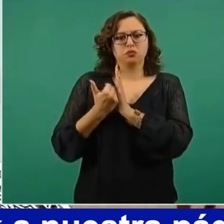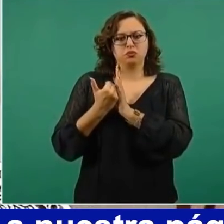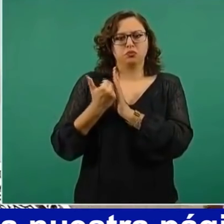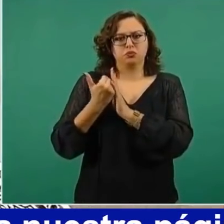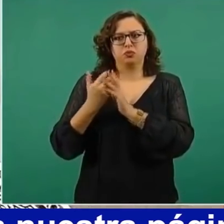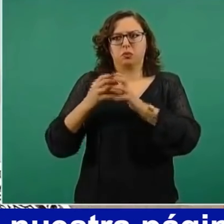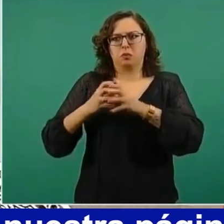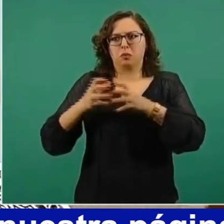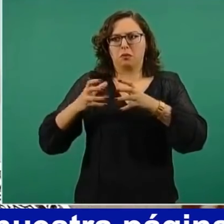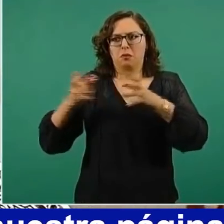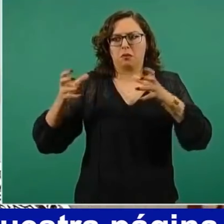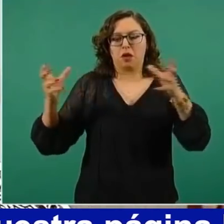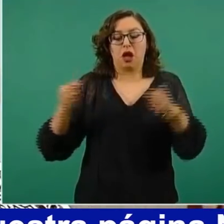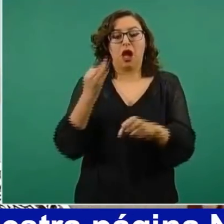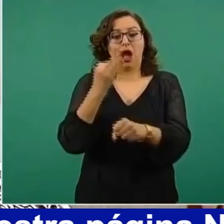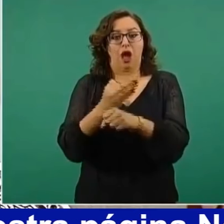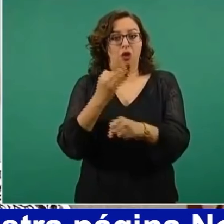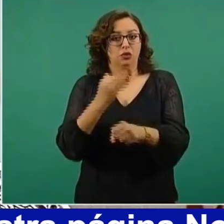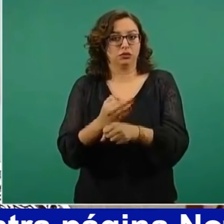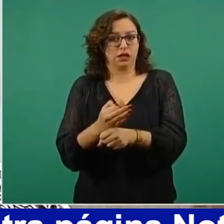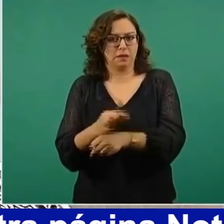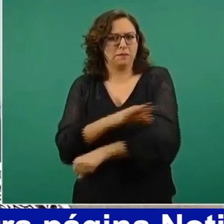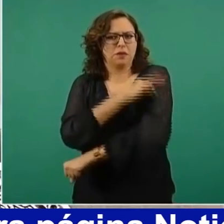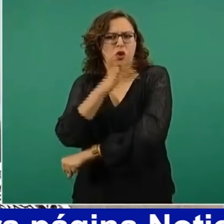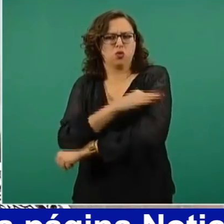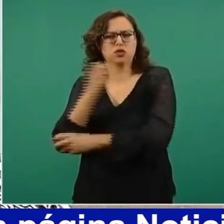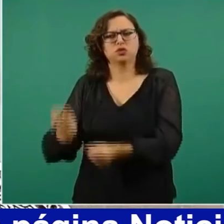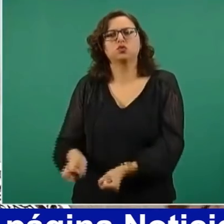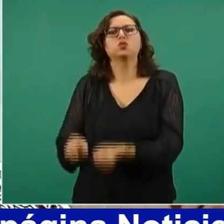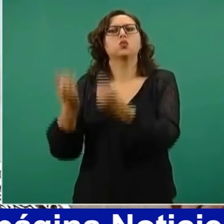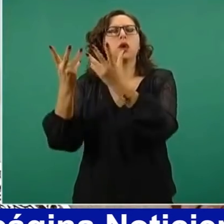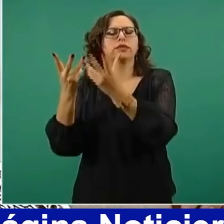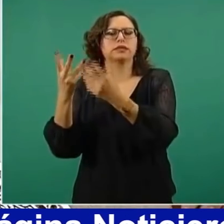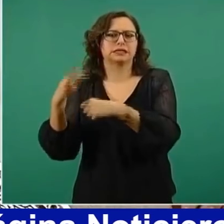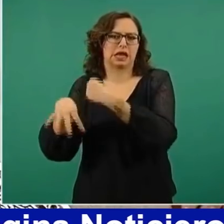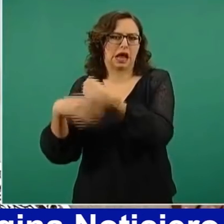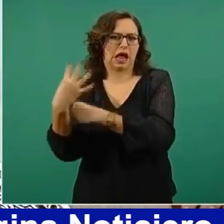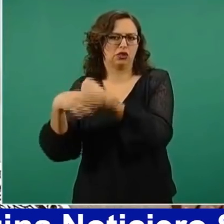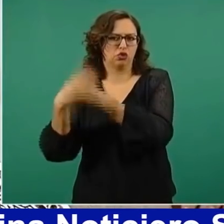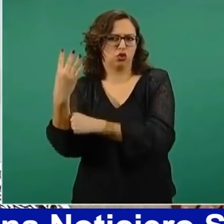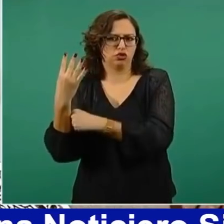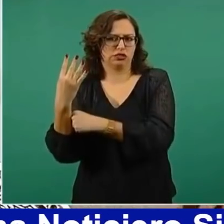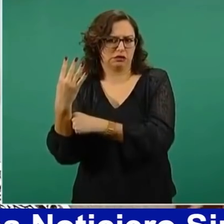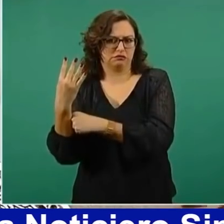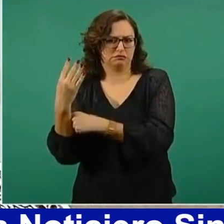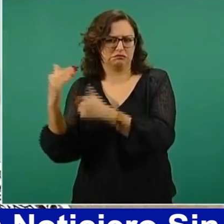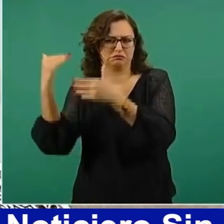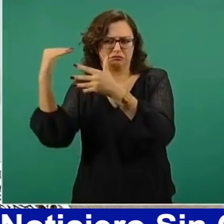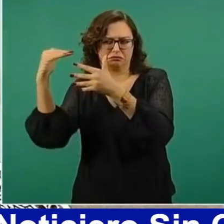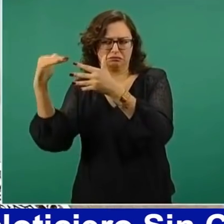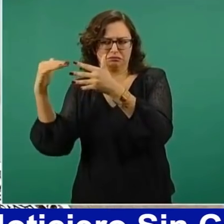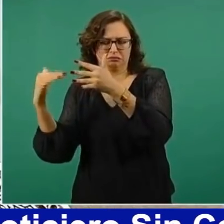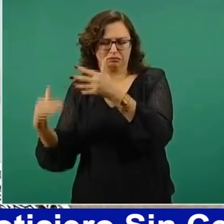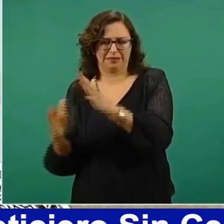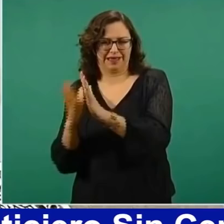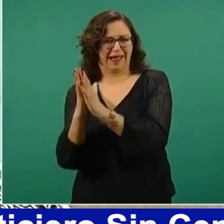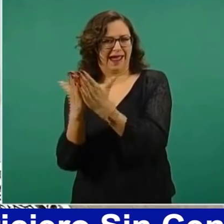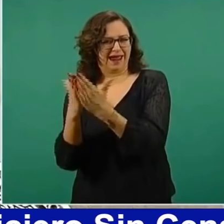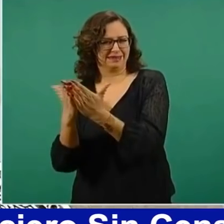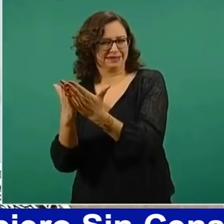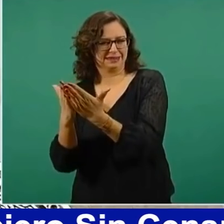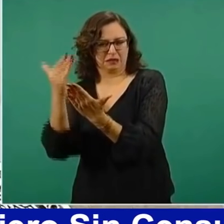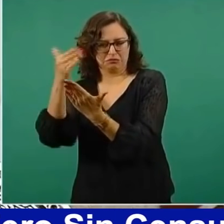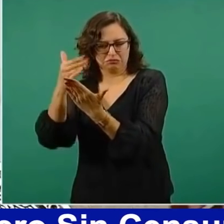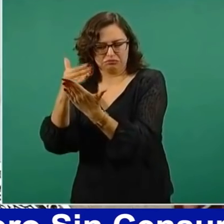la necesidad. Hoy tenemos 14 vacunas que se ponen o 14 enfermedades que se previenen.